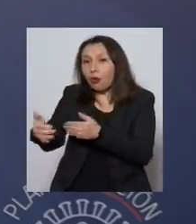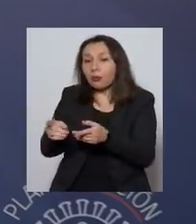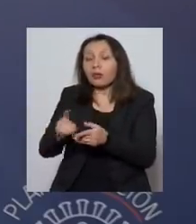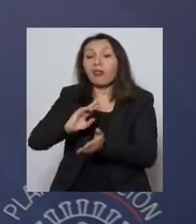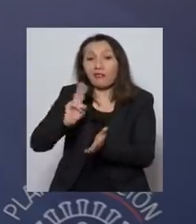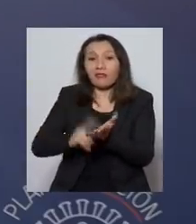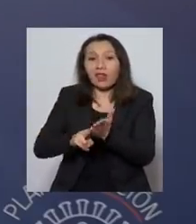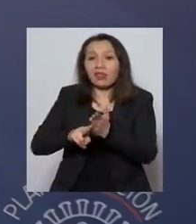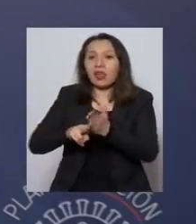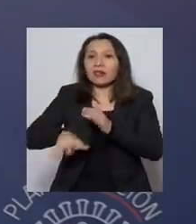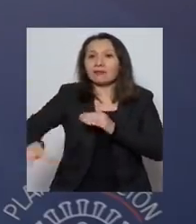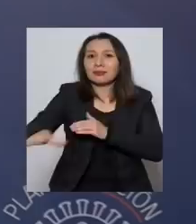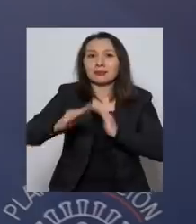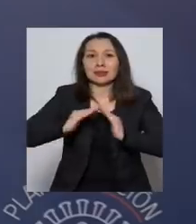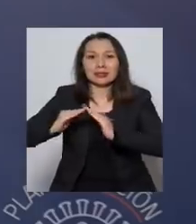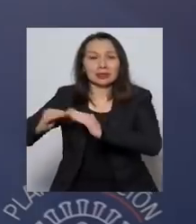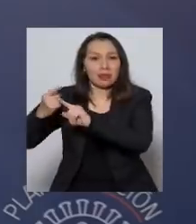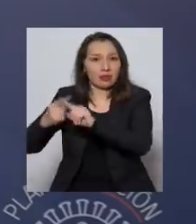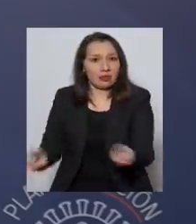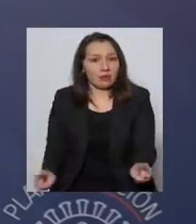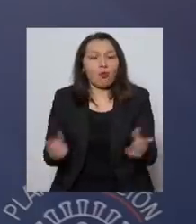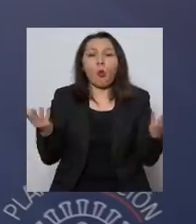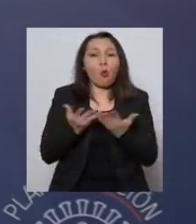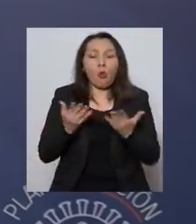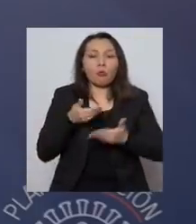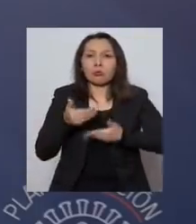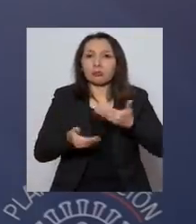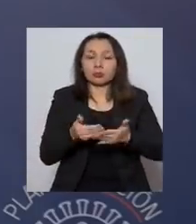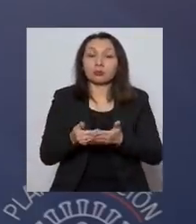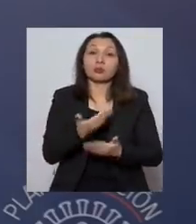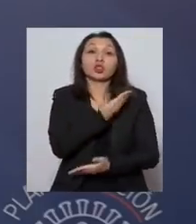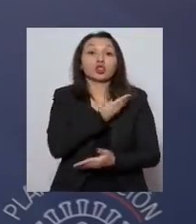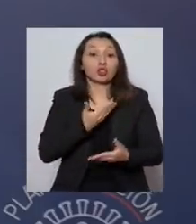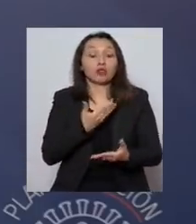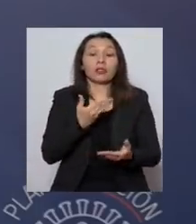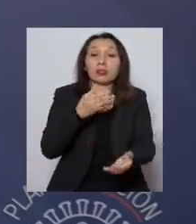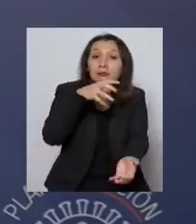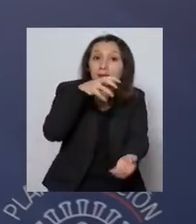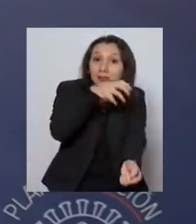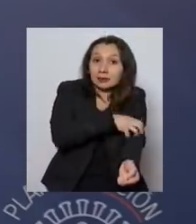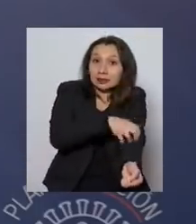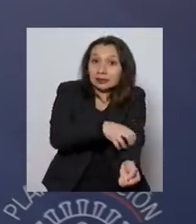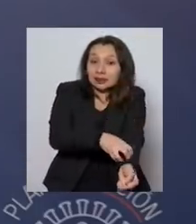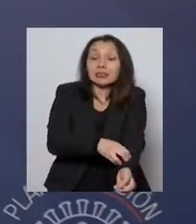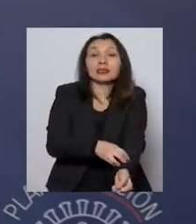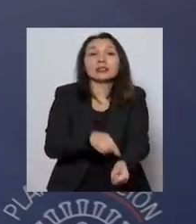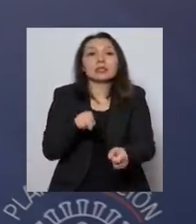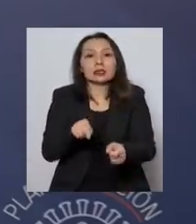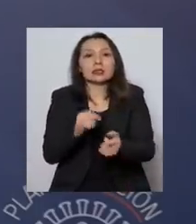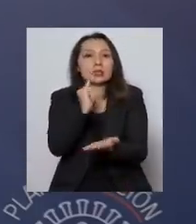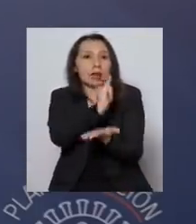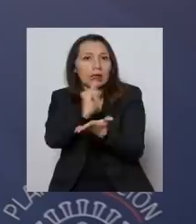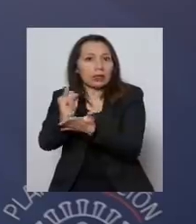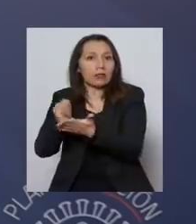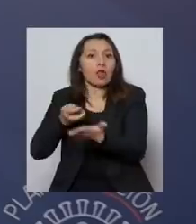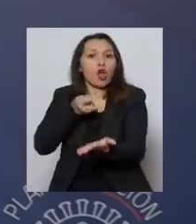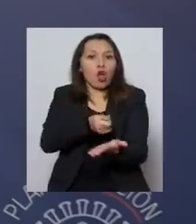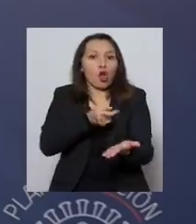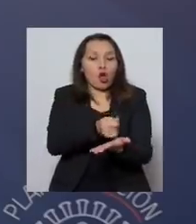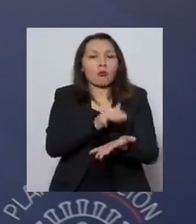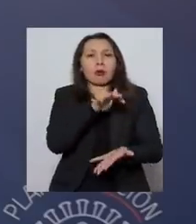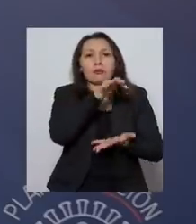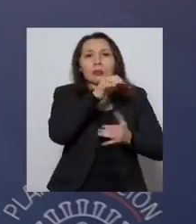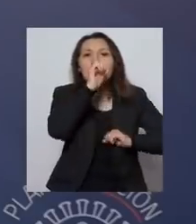una realidad territorial distinta. Y por lo tanto, ¿cómo va a operar? Son los gobiernos regionales y las intendencias que van a hacer las compras a